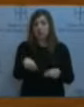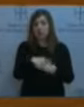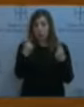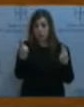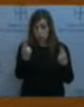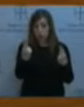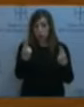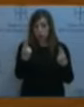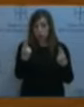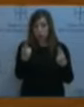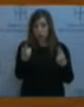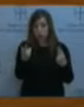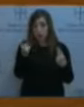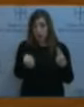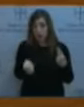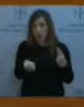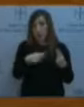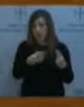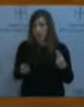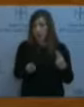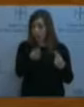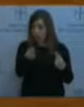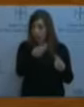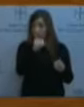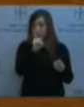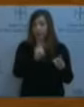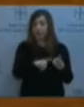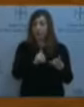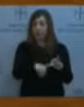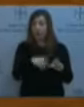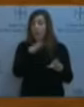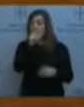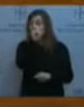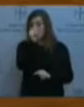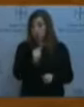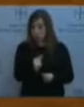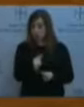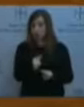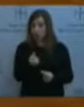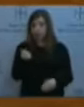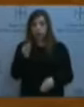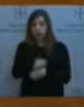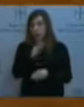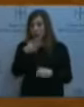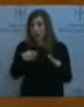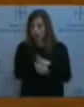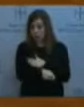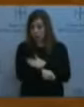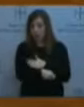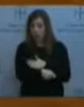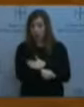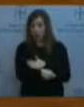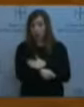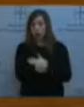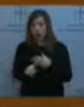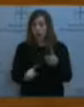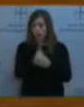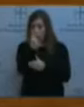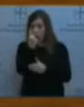que son también francamente mejorables, porque el presupuesto dedicado a inversión, a